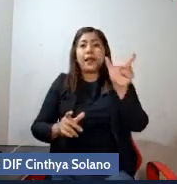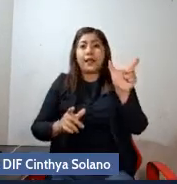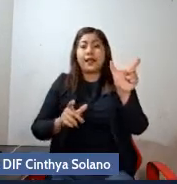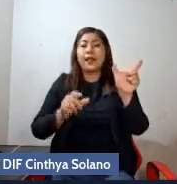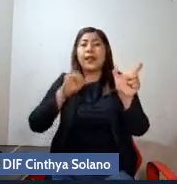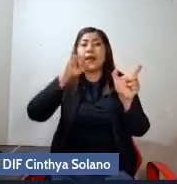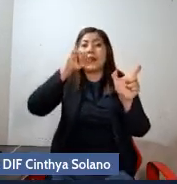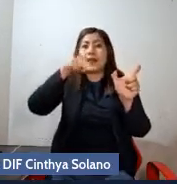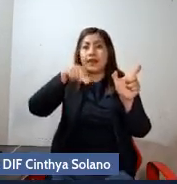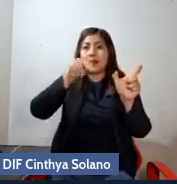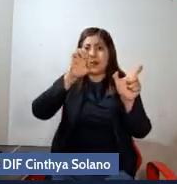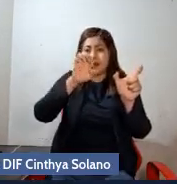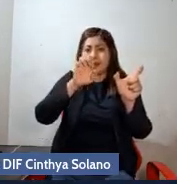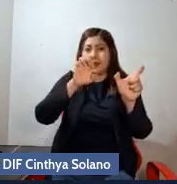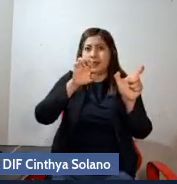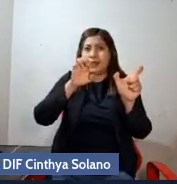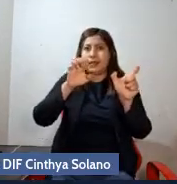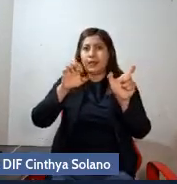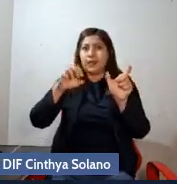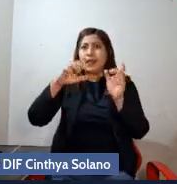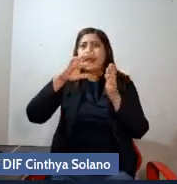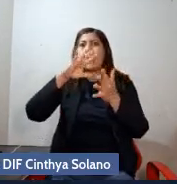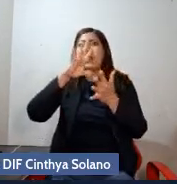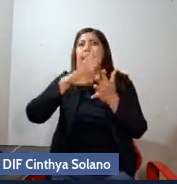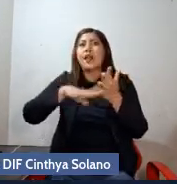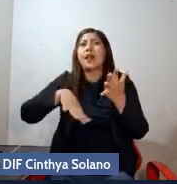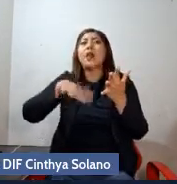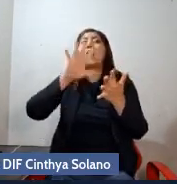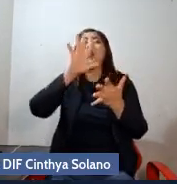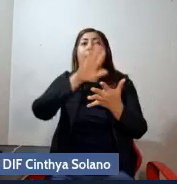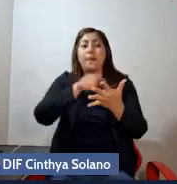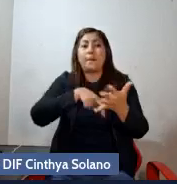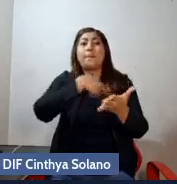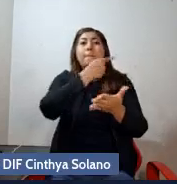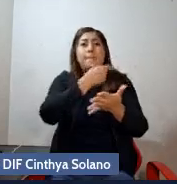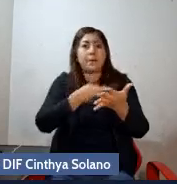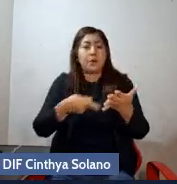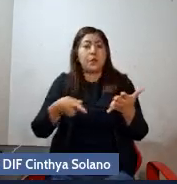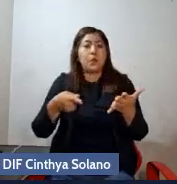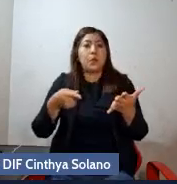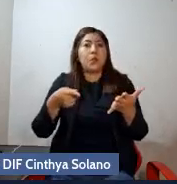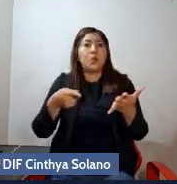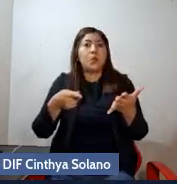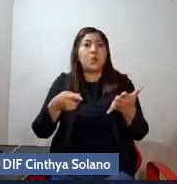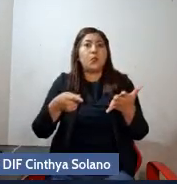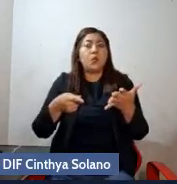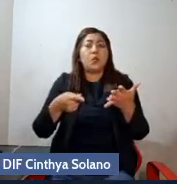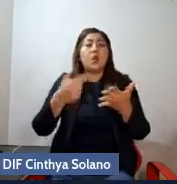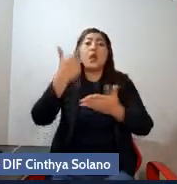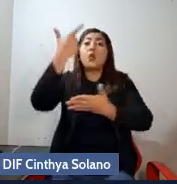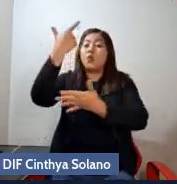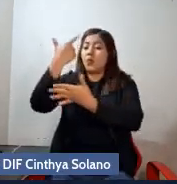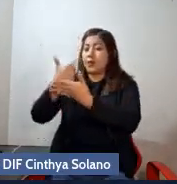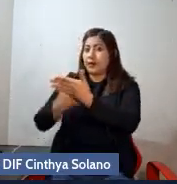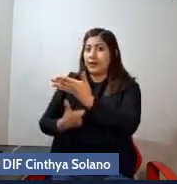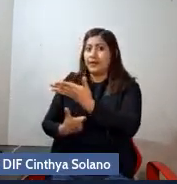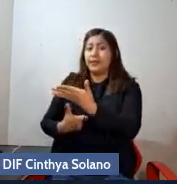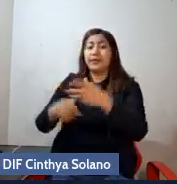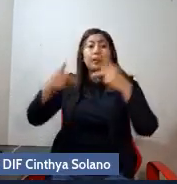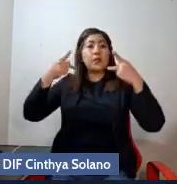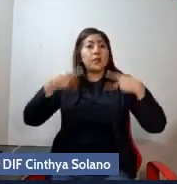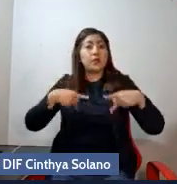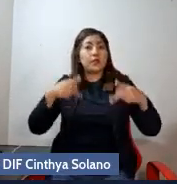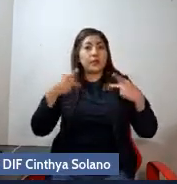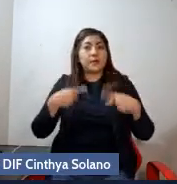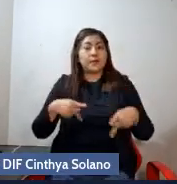una boleta, a un listado nominal. Si nos apoderamos, los destruimos, los alteramos de cualquier manera e en